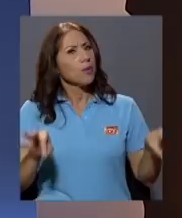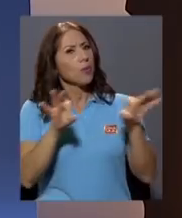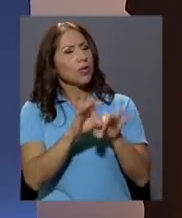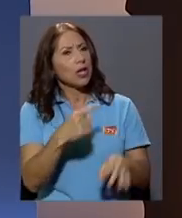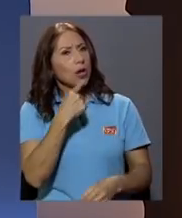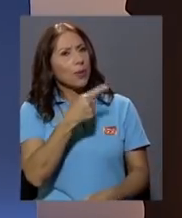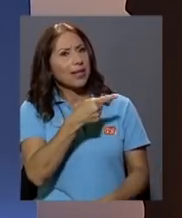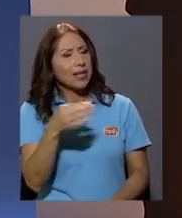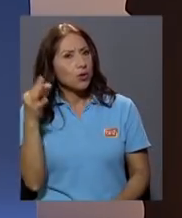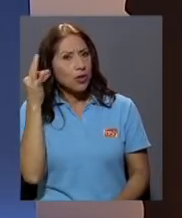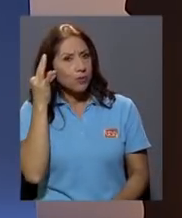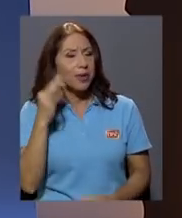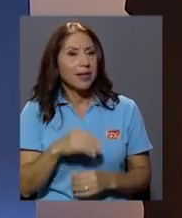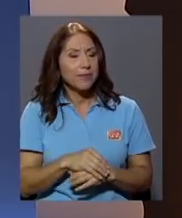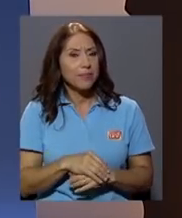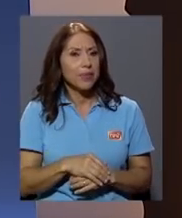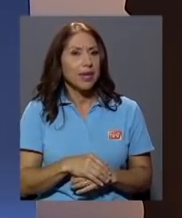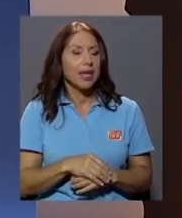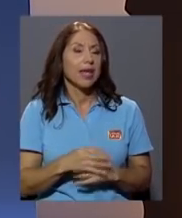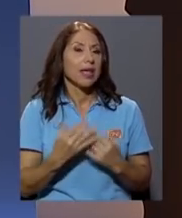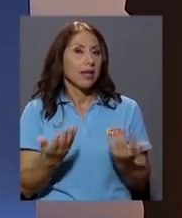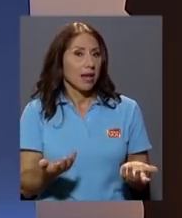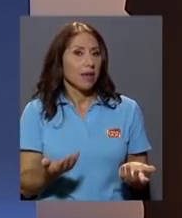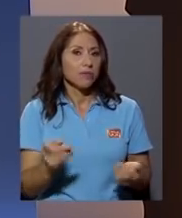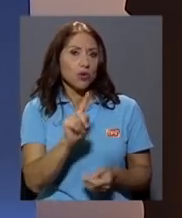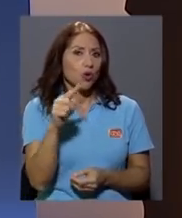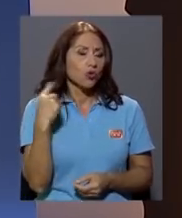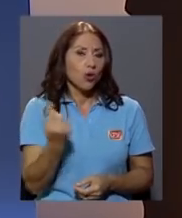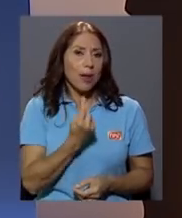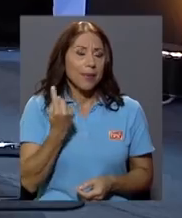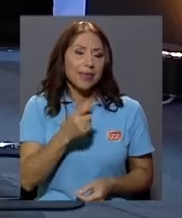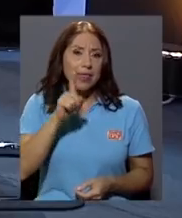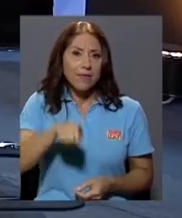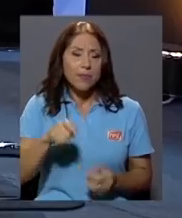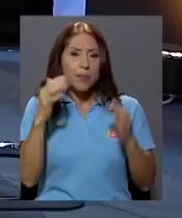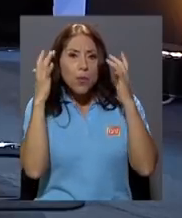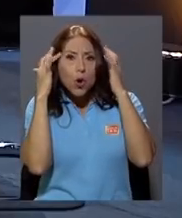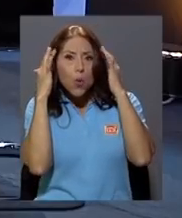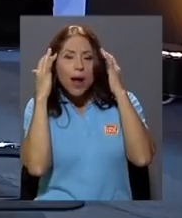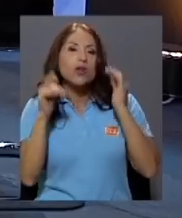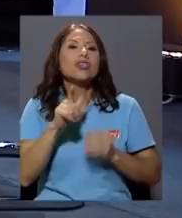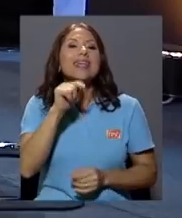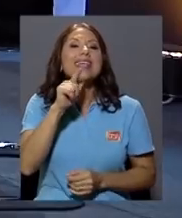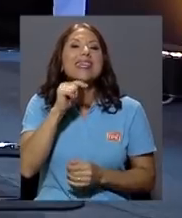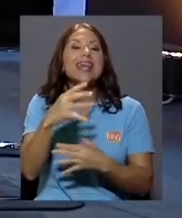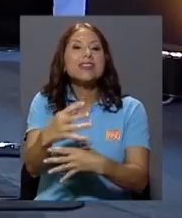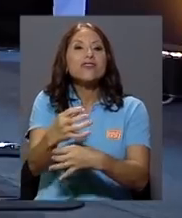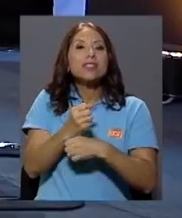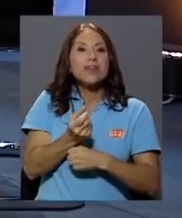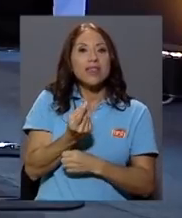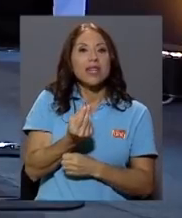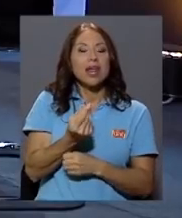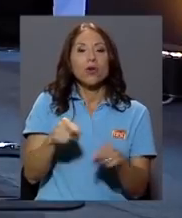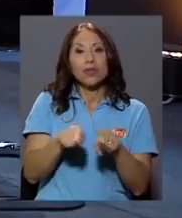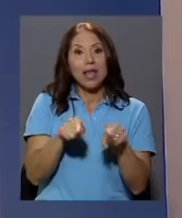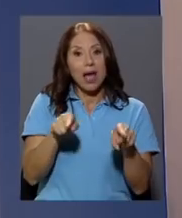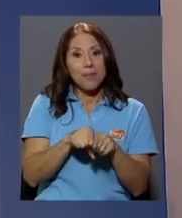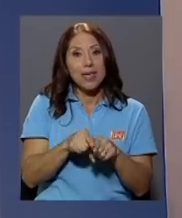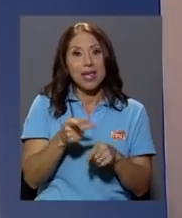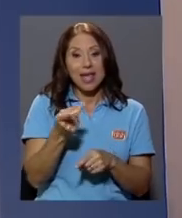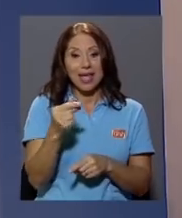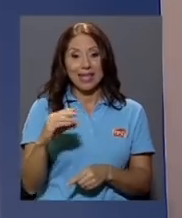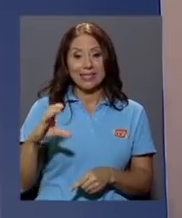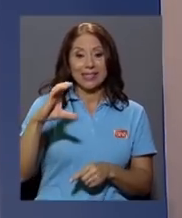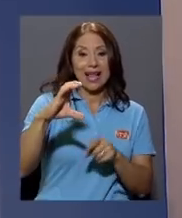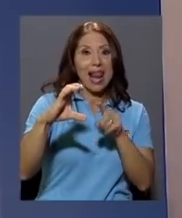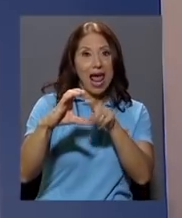Rosemary en el cierre, en el sentido de que no solamente debemos de preocuparnos por quienes reciben dinero, sino por supuesto en ese